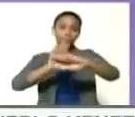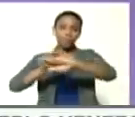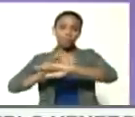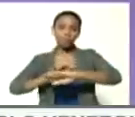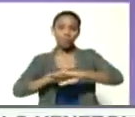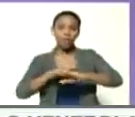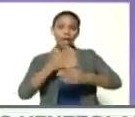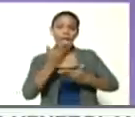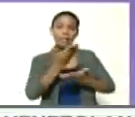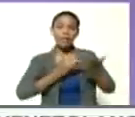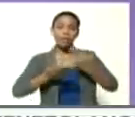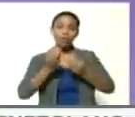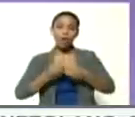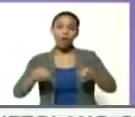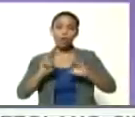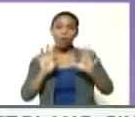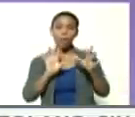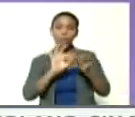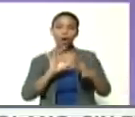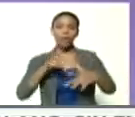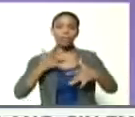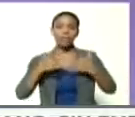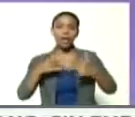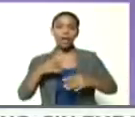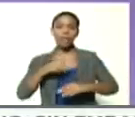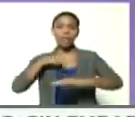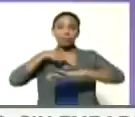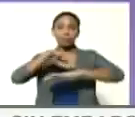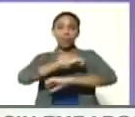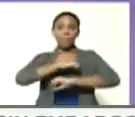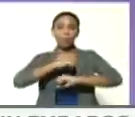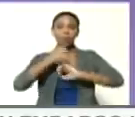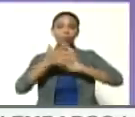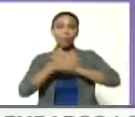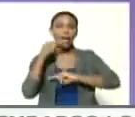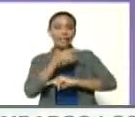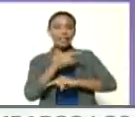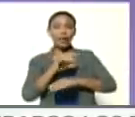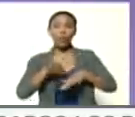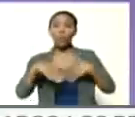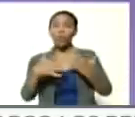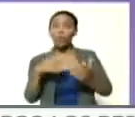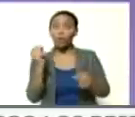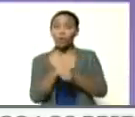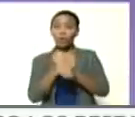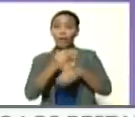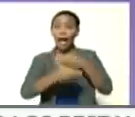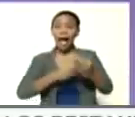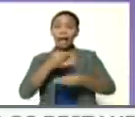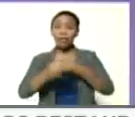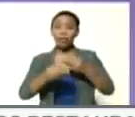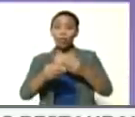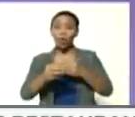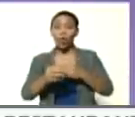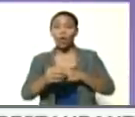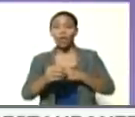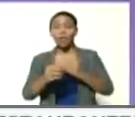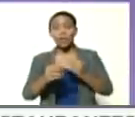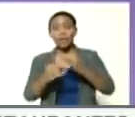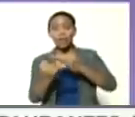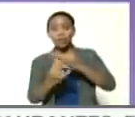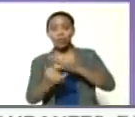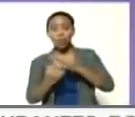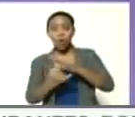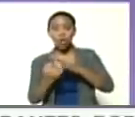servicio de la ONU vinculado a las actividades de minas antipersonas cuando las operaciones que han realizado los organismos de seguridad y